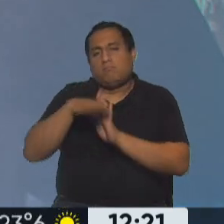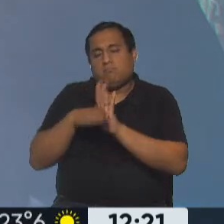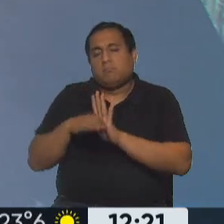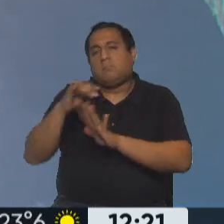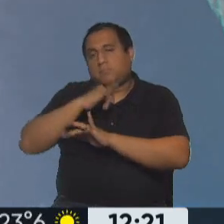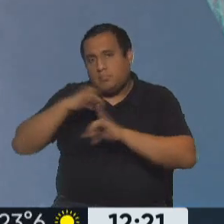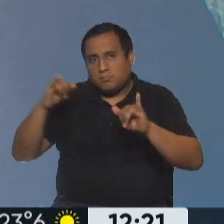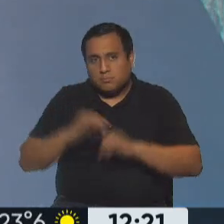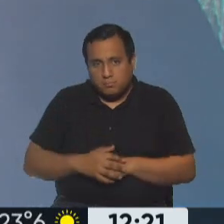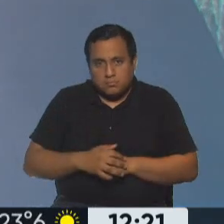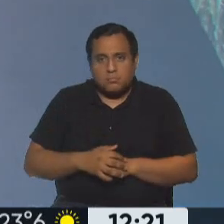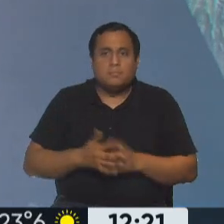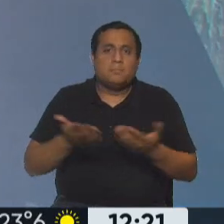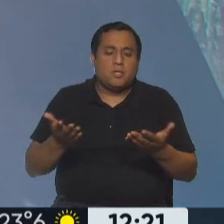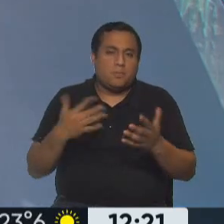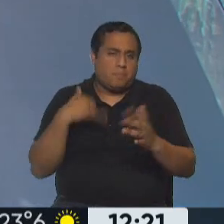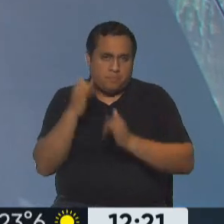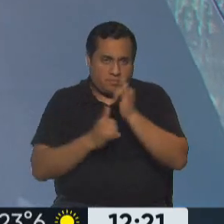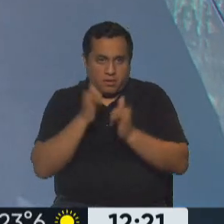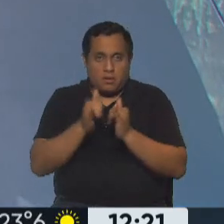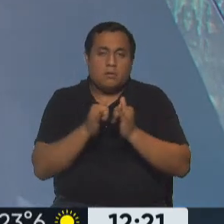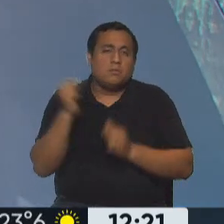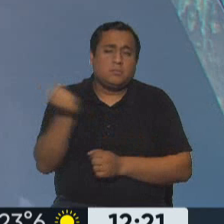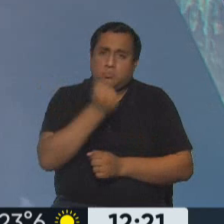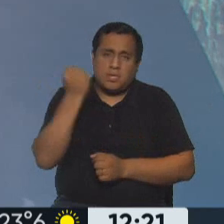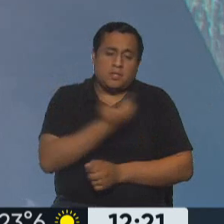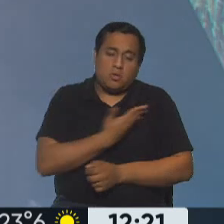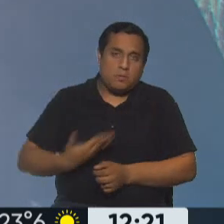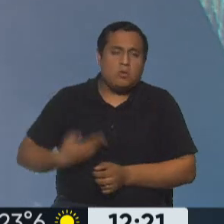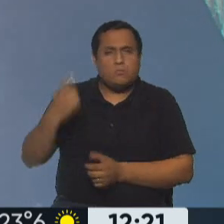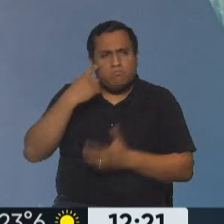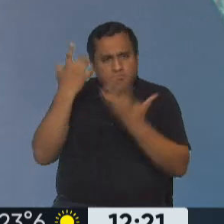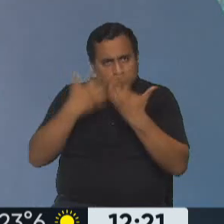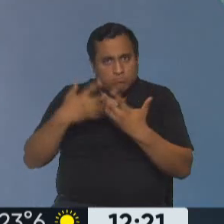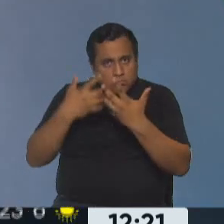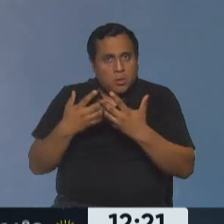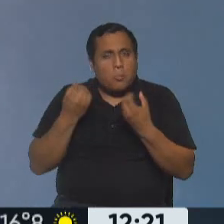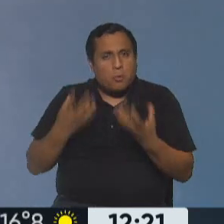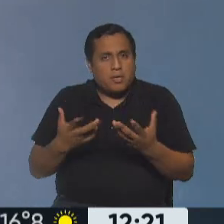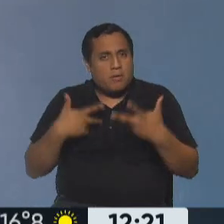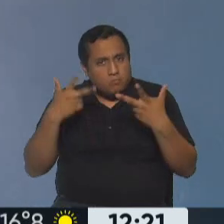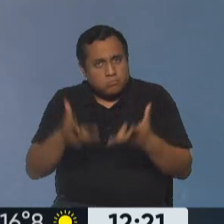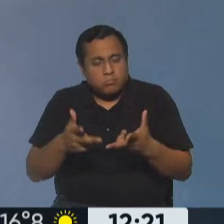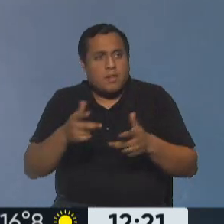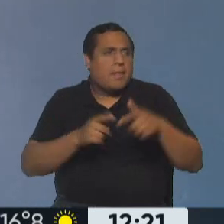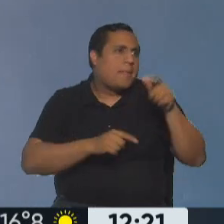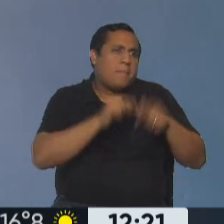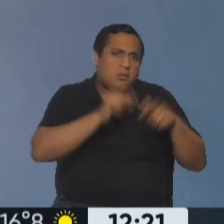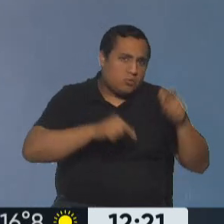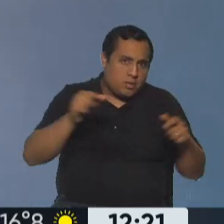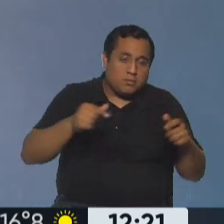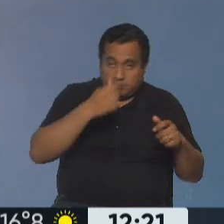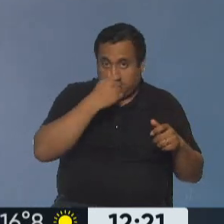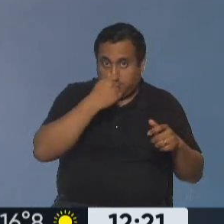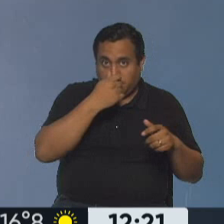hacer. Simplemente una acotación política. Es muy importante que el gobierno piense esto porque decíamos antes, los beneficiarios de esto